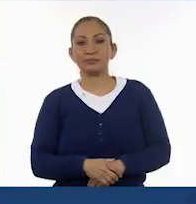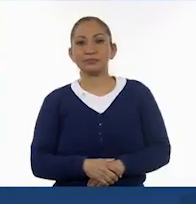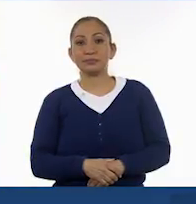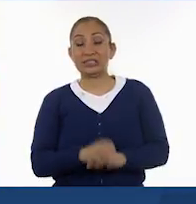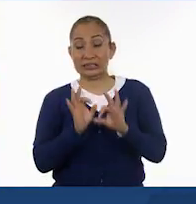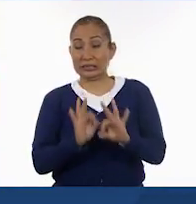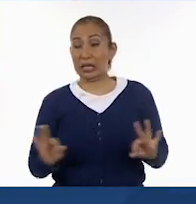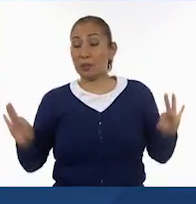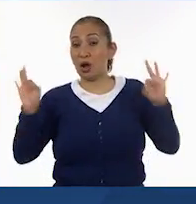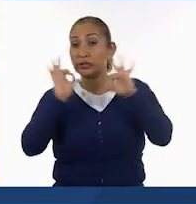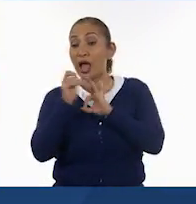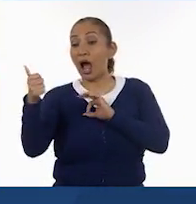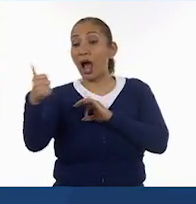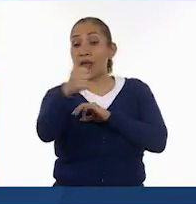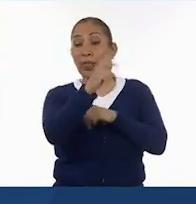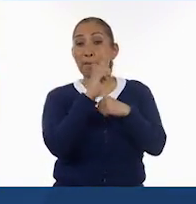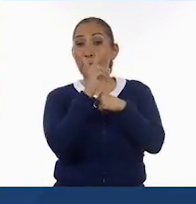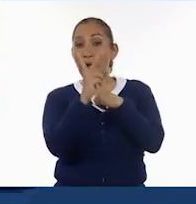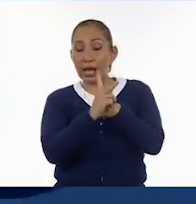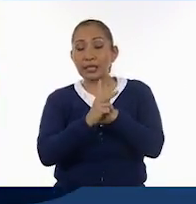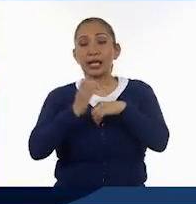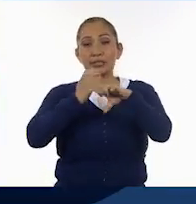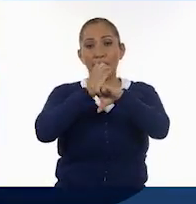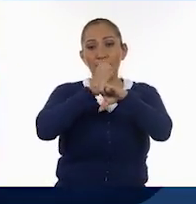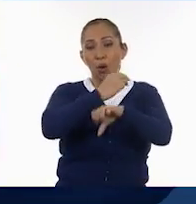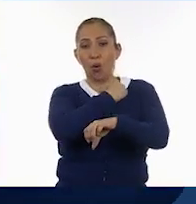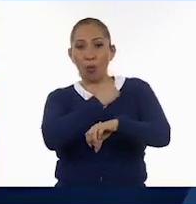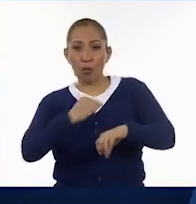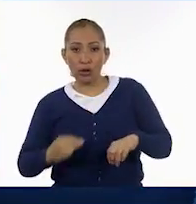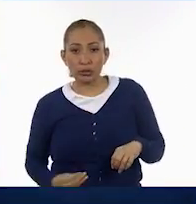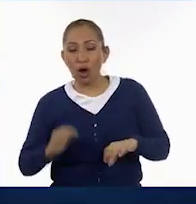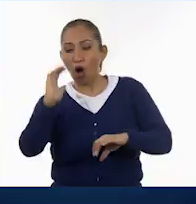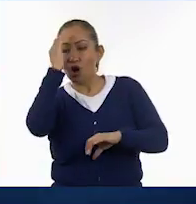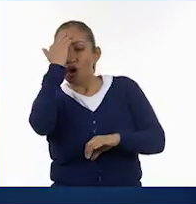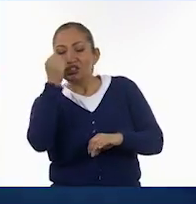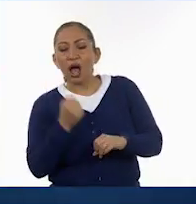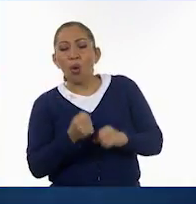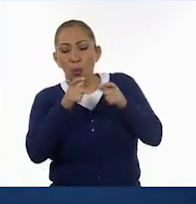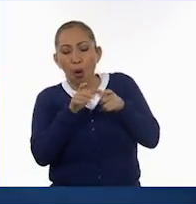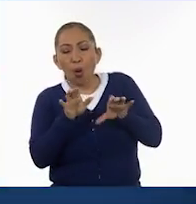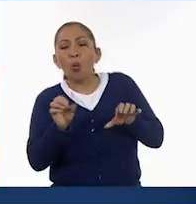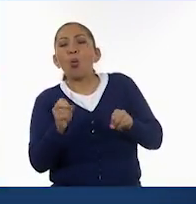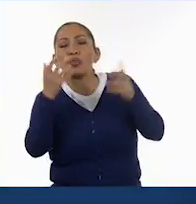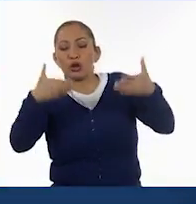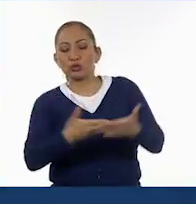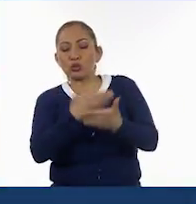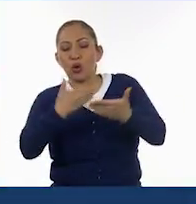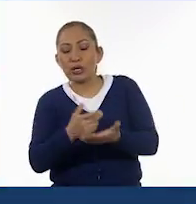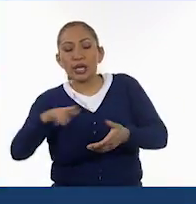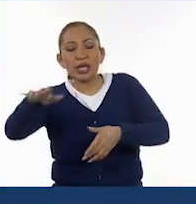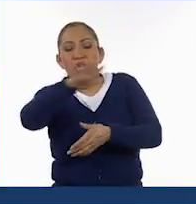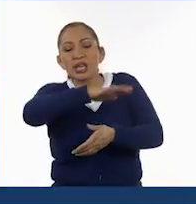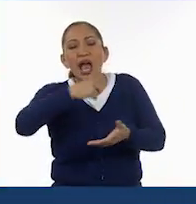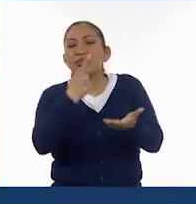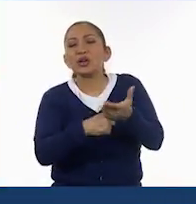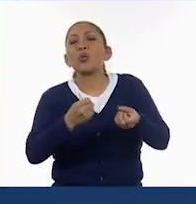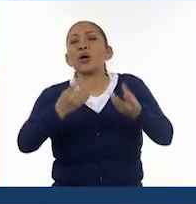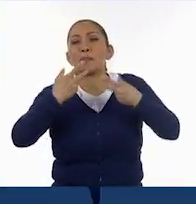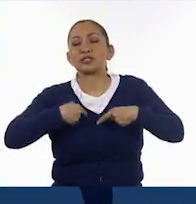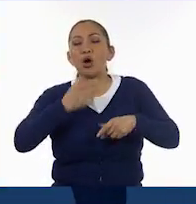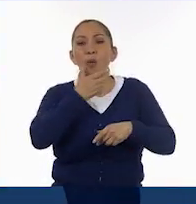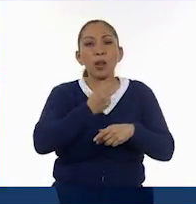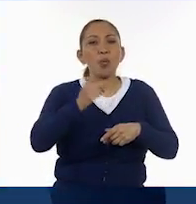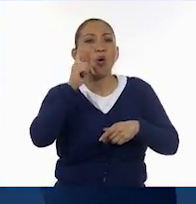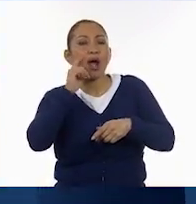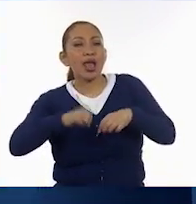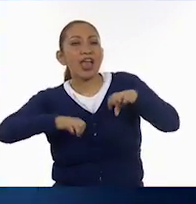Es importante que cada país, entidad o municipio conozca tanto el crecimiento como la composición de su población, con